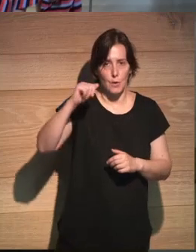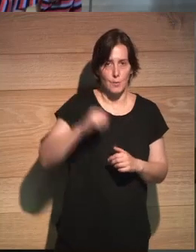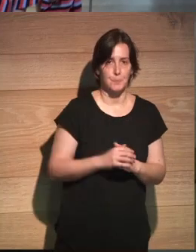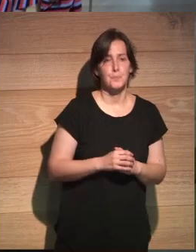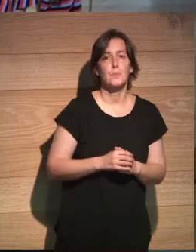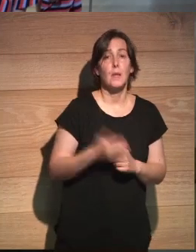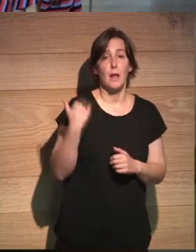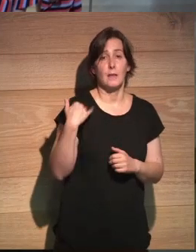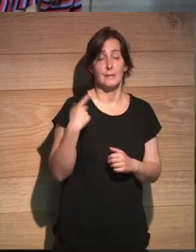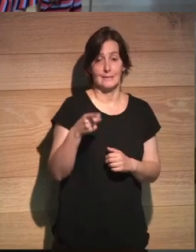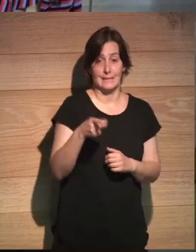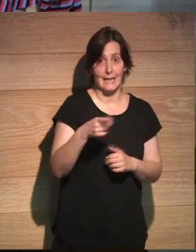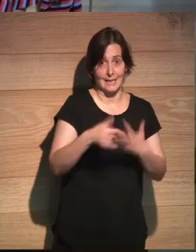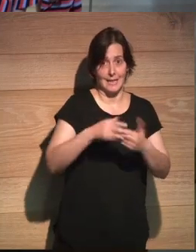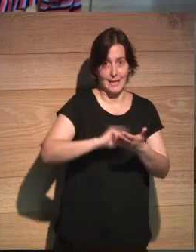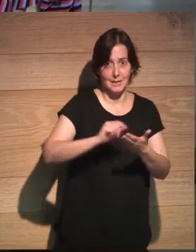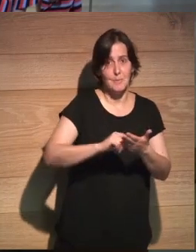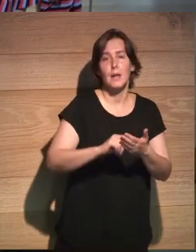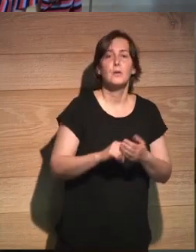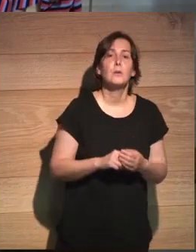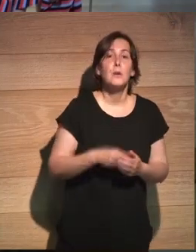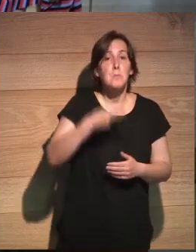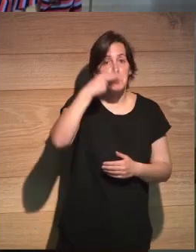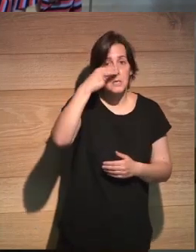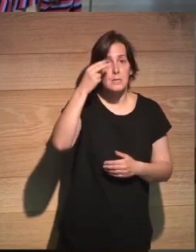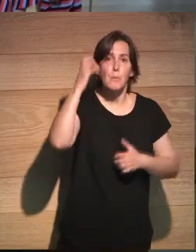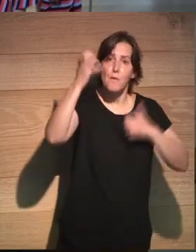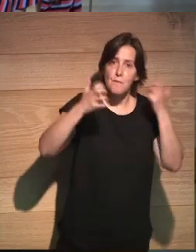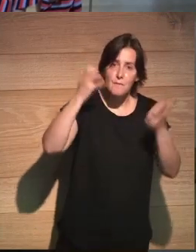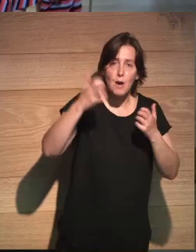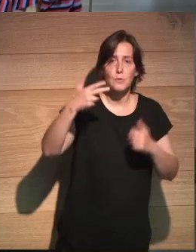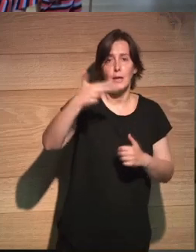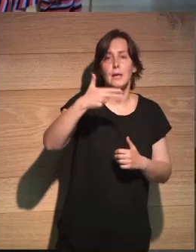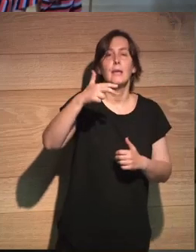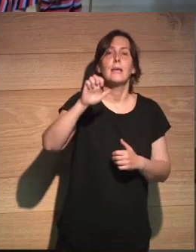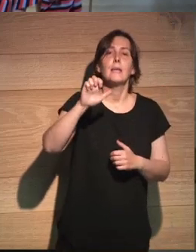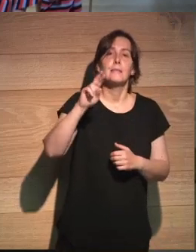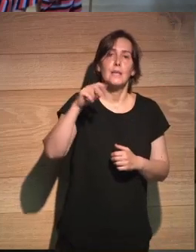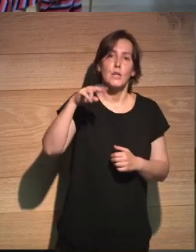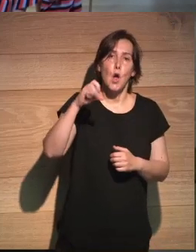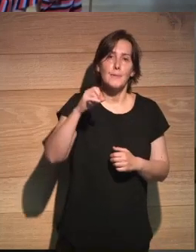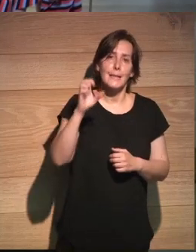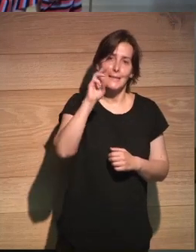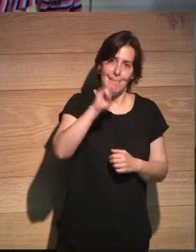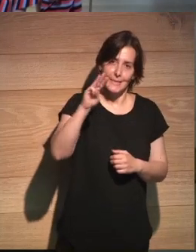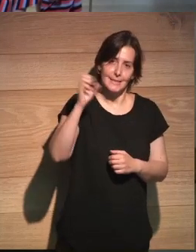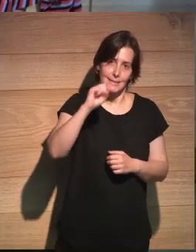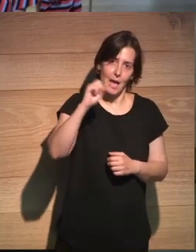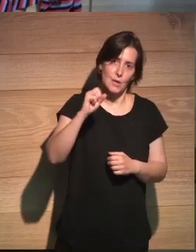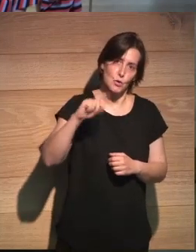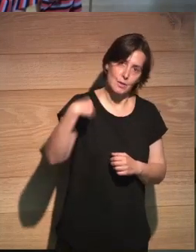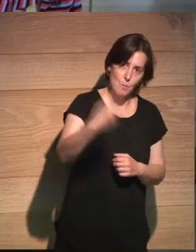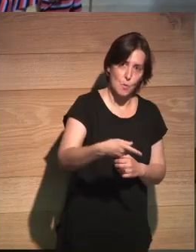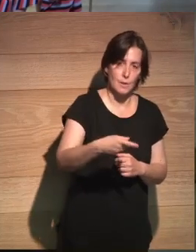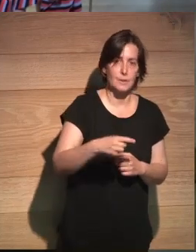dije antes, es autor del artículo Visitamos la fauna de Chernóbil 33 años después del accidente nuclear, el más leído